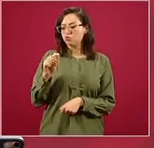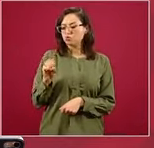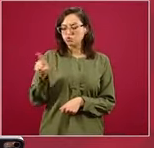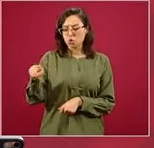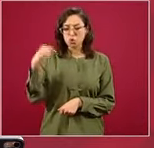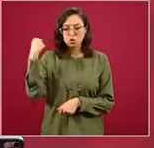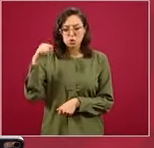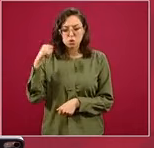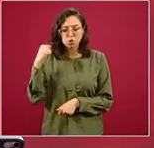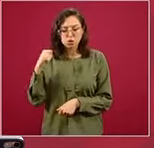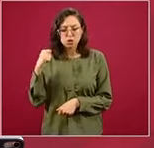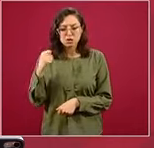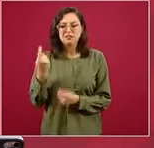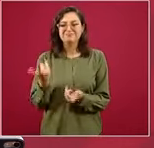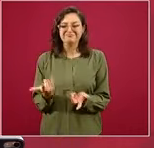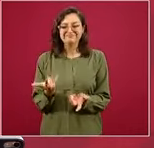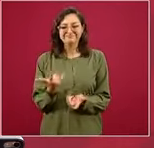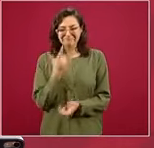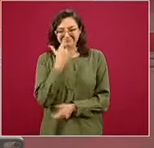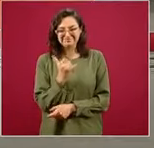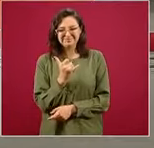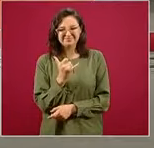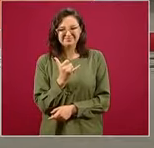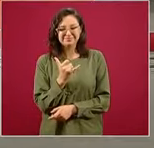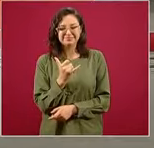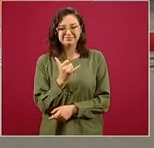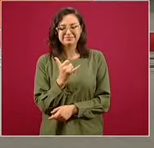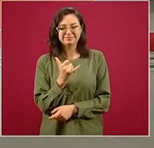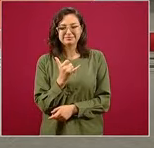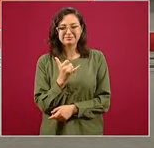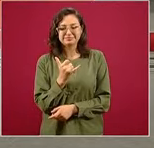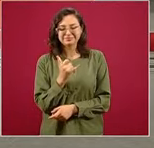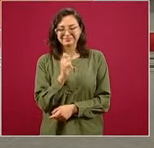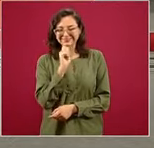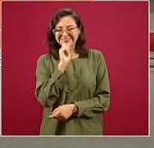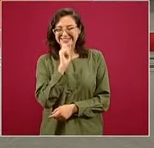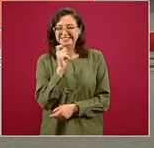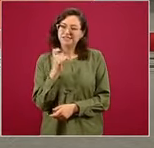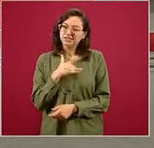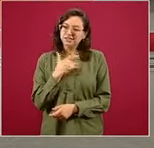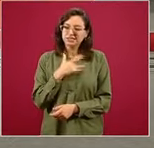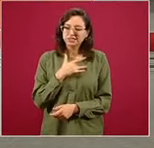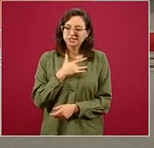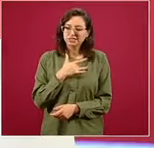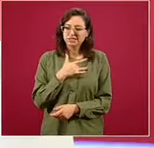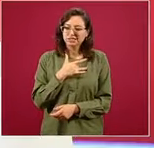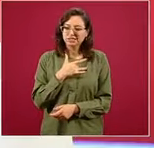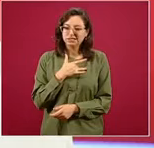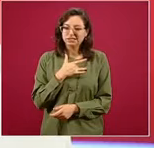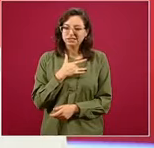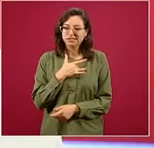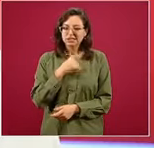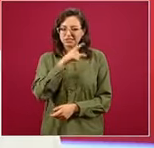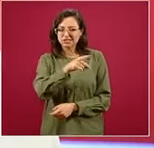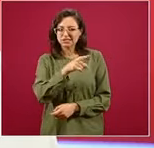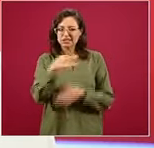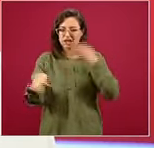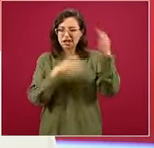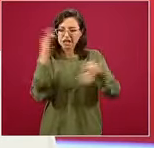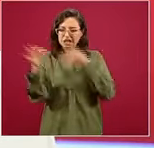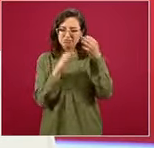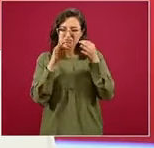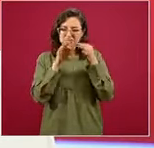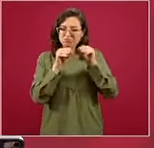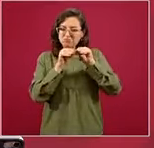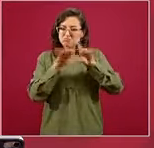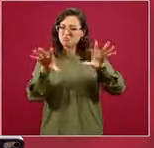también me pareció curioso o ilustrativo de cómo actúa el tipo de mensajes que a veces a